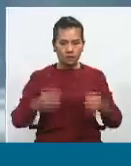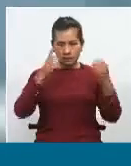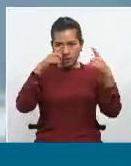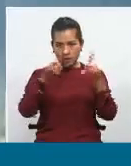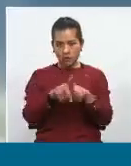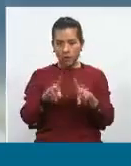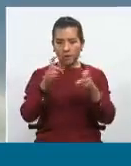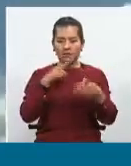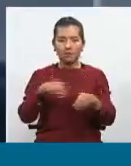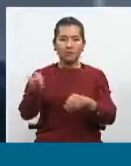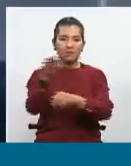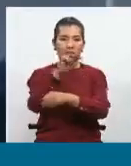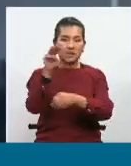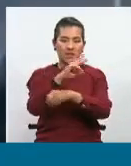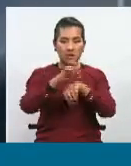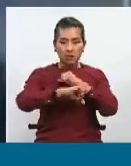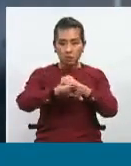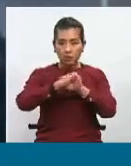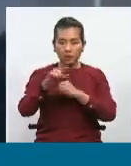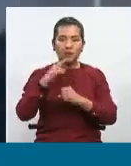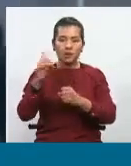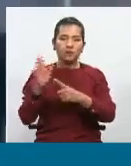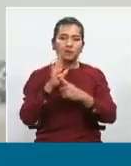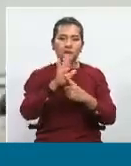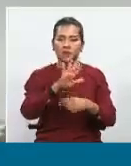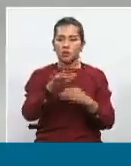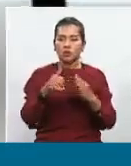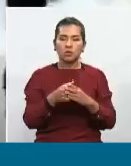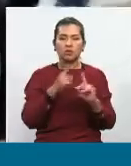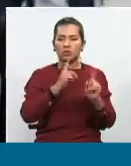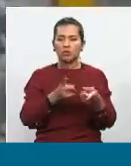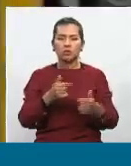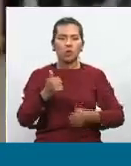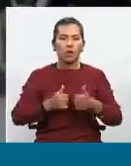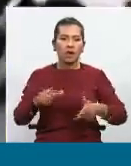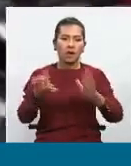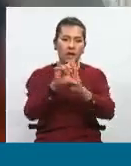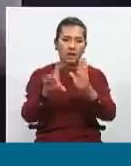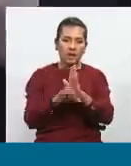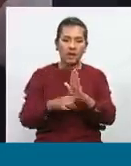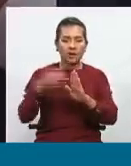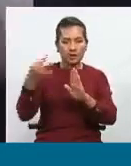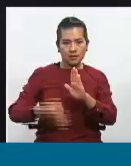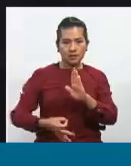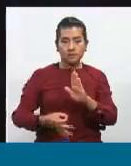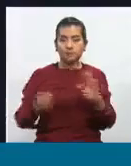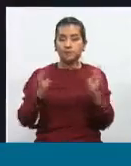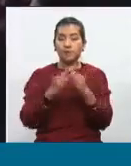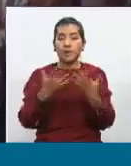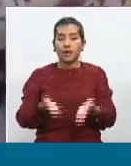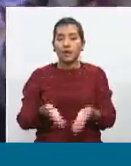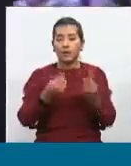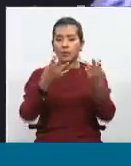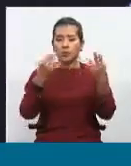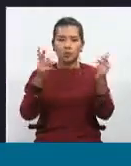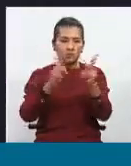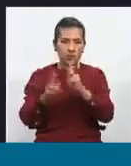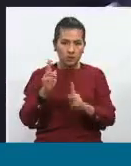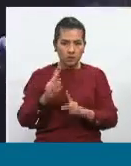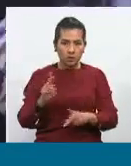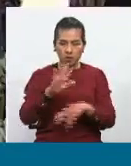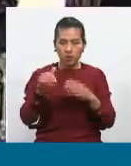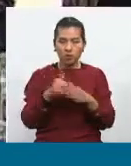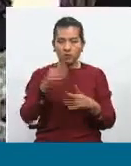Ministerio Público va a presentar las acusaciones en los términos legales establecidos. Pero ya hay mucha gente,